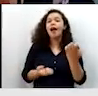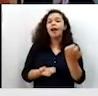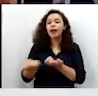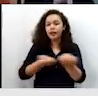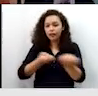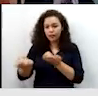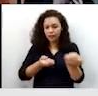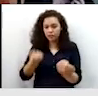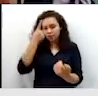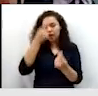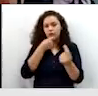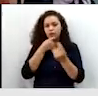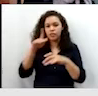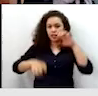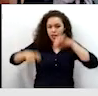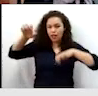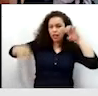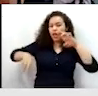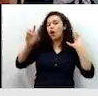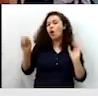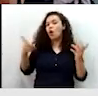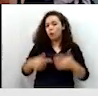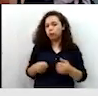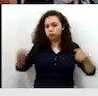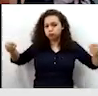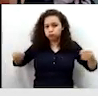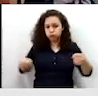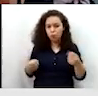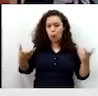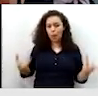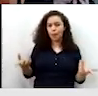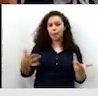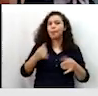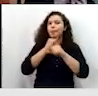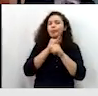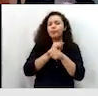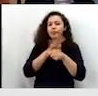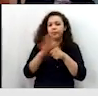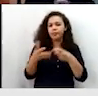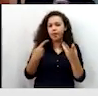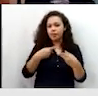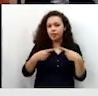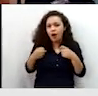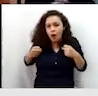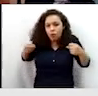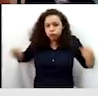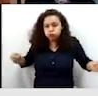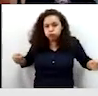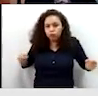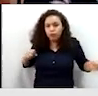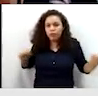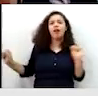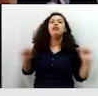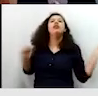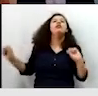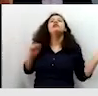nuestra edad y también peso. ¿Por qué? Porque es imposible que si alguien que está pesadito, de repente lo pongan a correr, pues puede